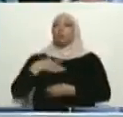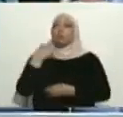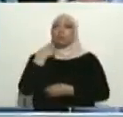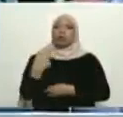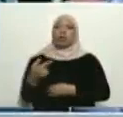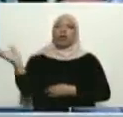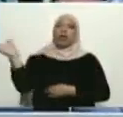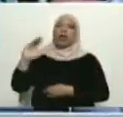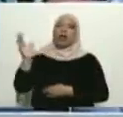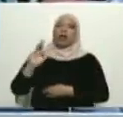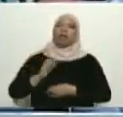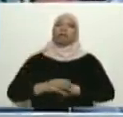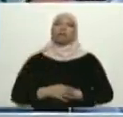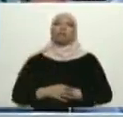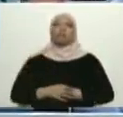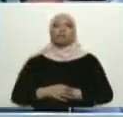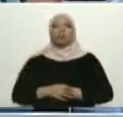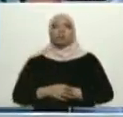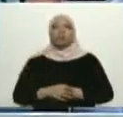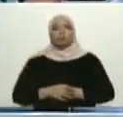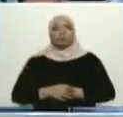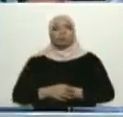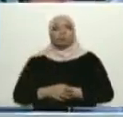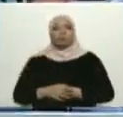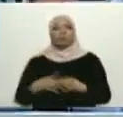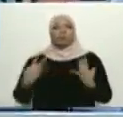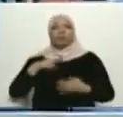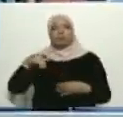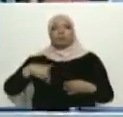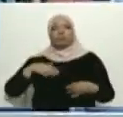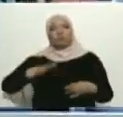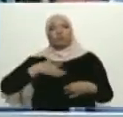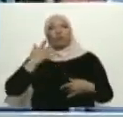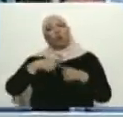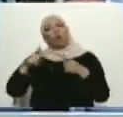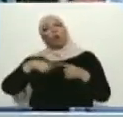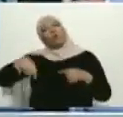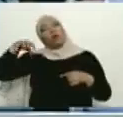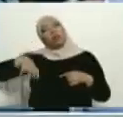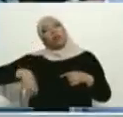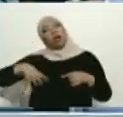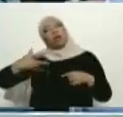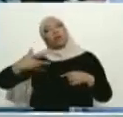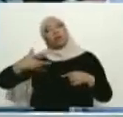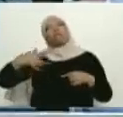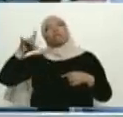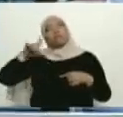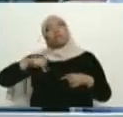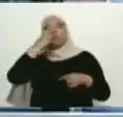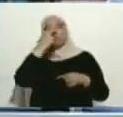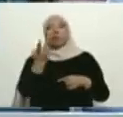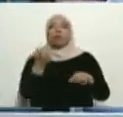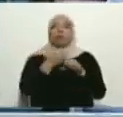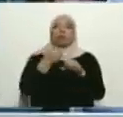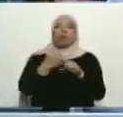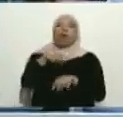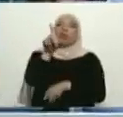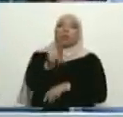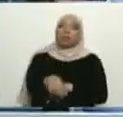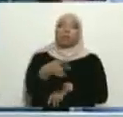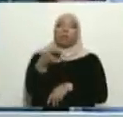en Caracas en Caracas fue la cosa no se fueron a otros estados sino que más bien recibimos también